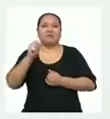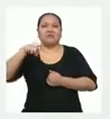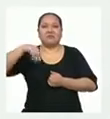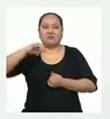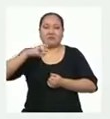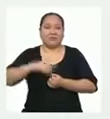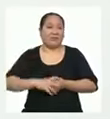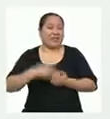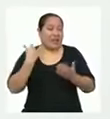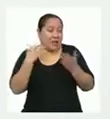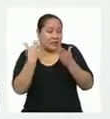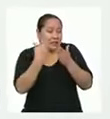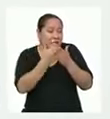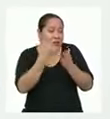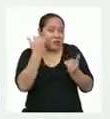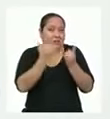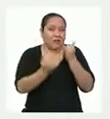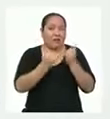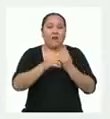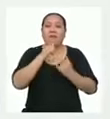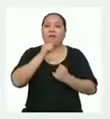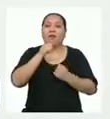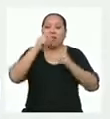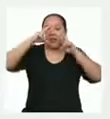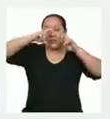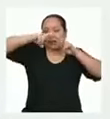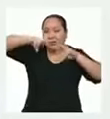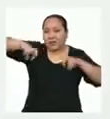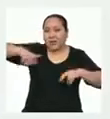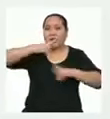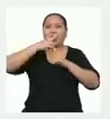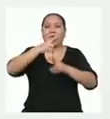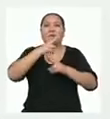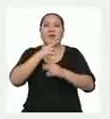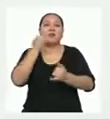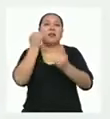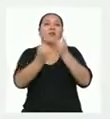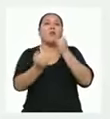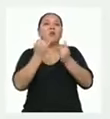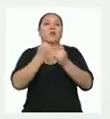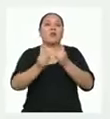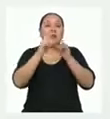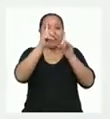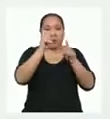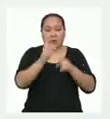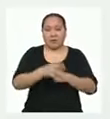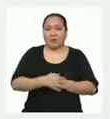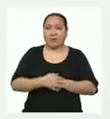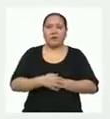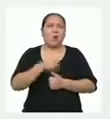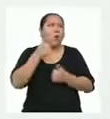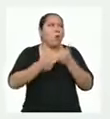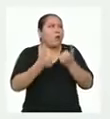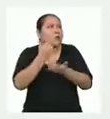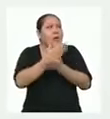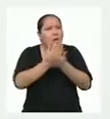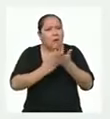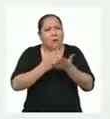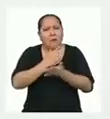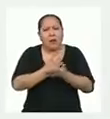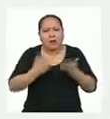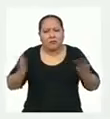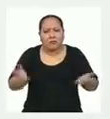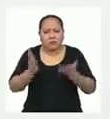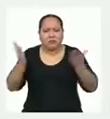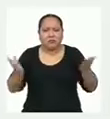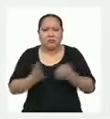si estamos a punto de acabar, solo nos falta estudiar los resultados de la última pregunta. ¿Qué factores impulsaron que